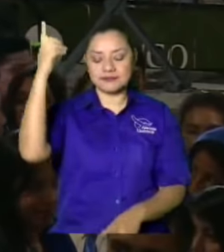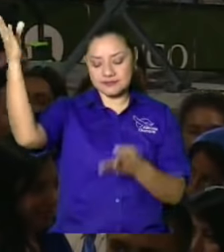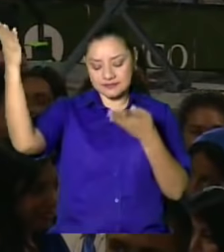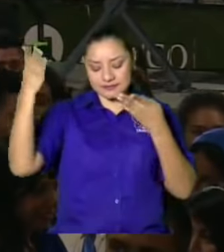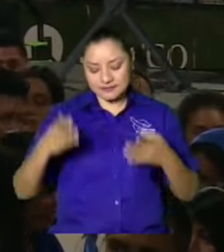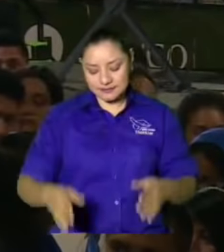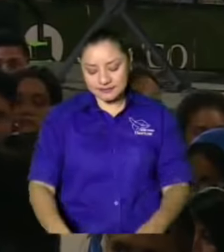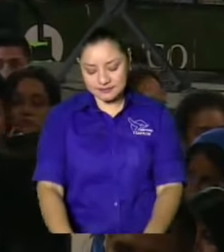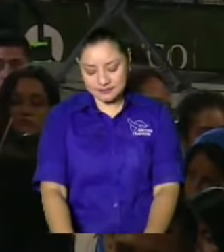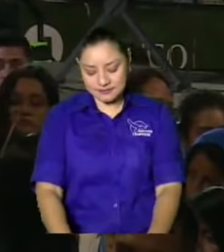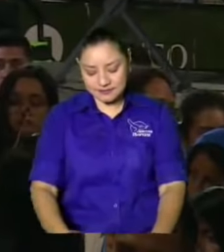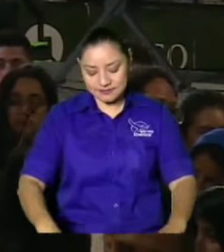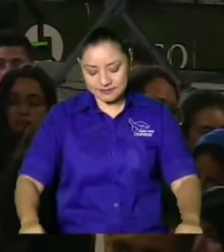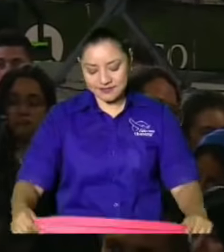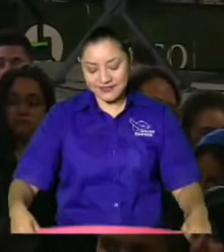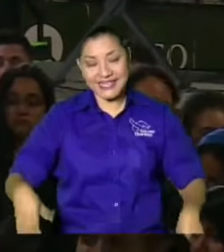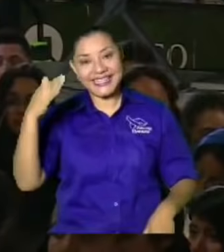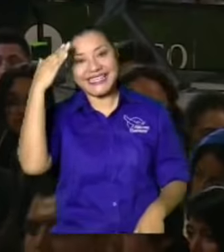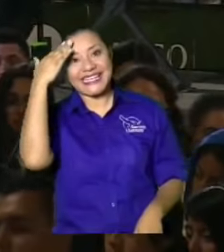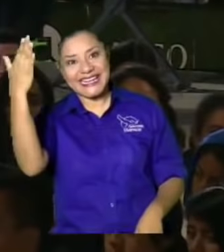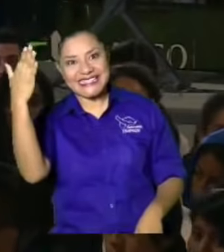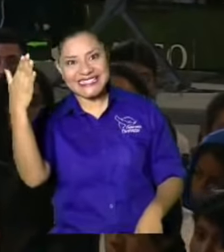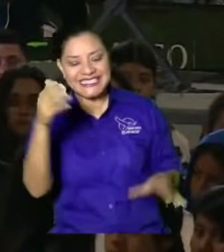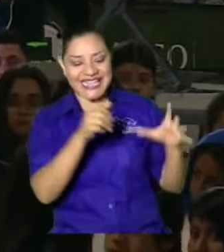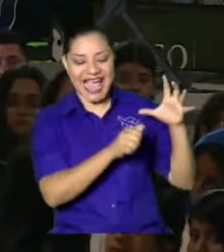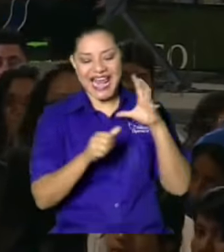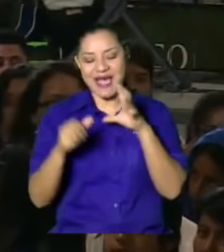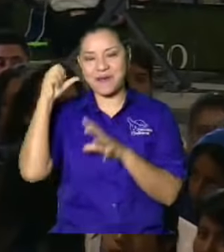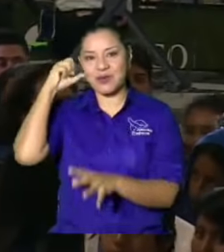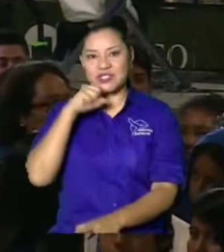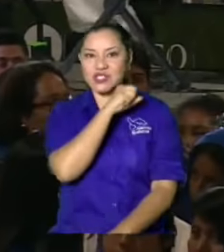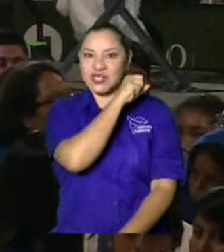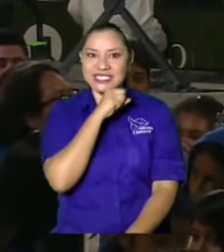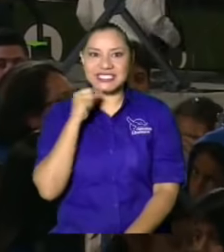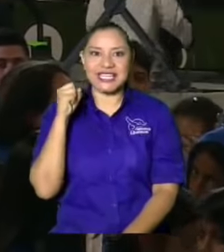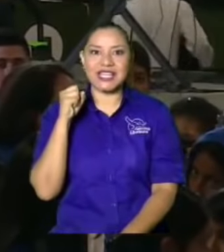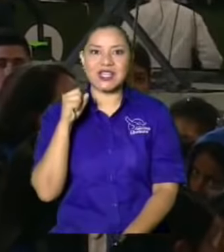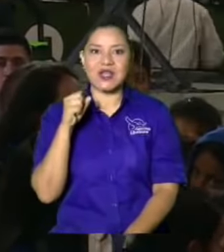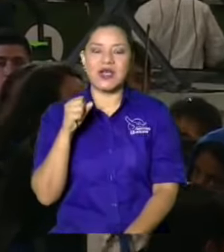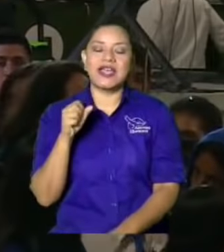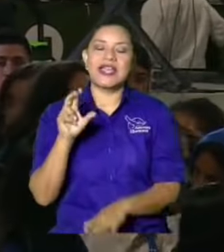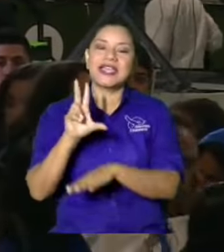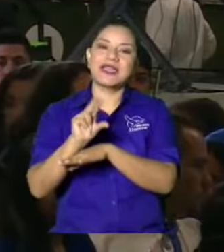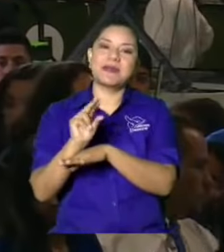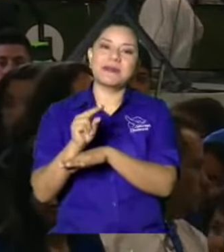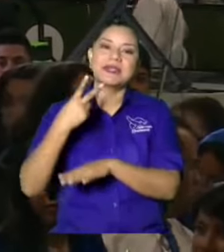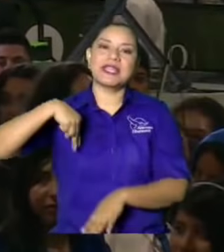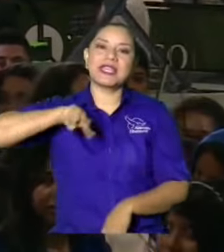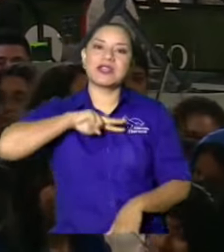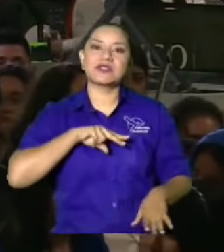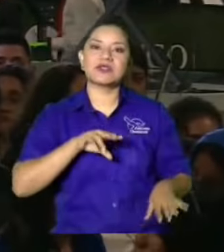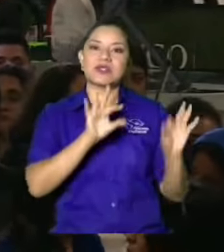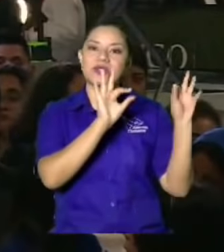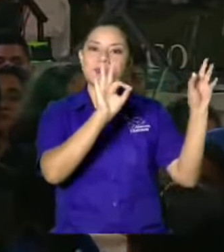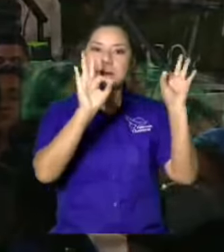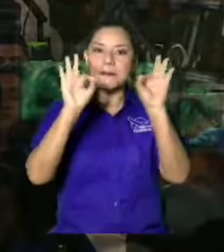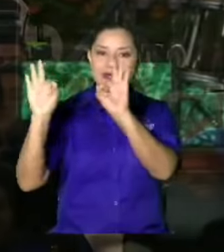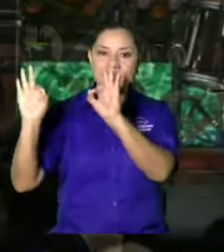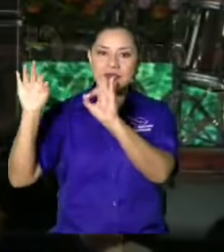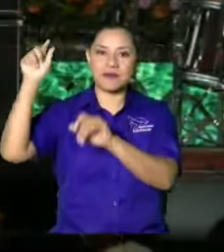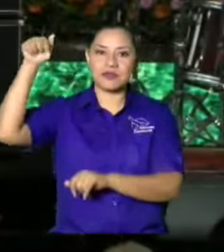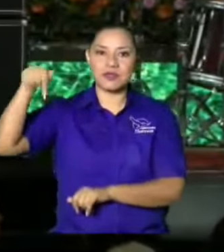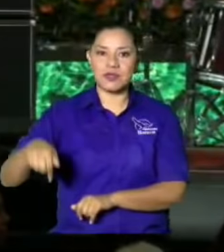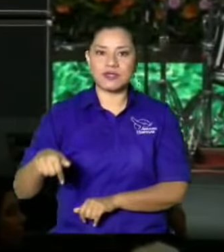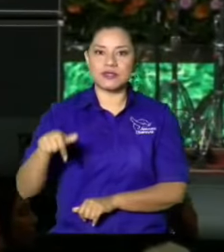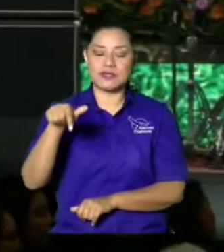Padre espiritual, el apóstol Sergio, que nos permite y nos presta el púlpito. Amén. Entonces le voy a invitar a que